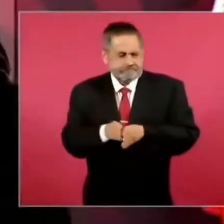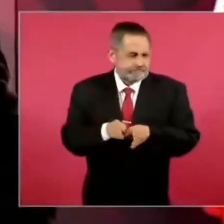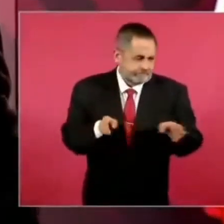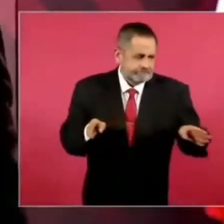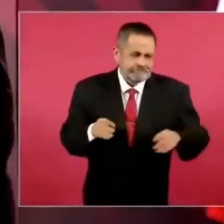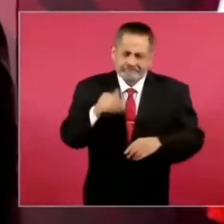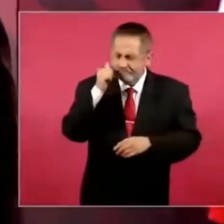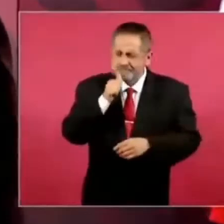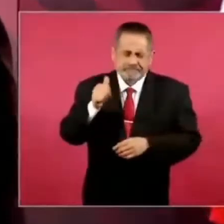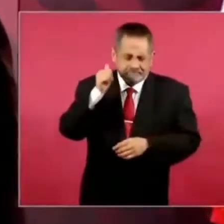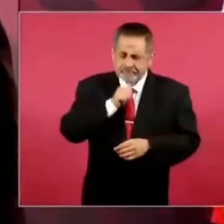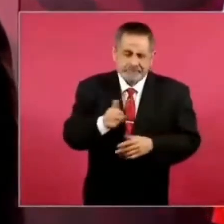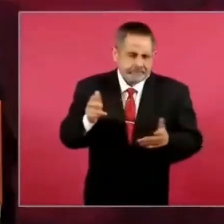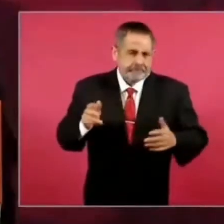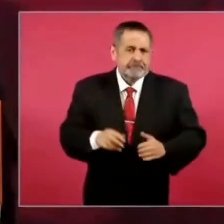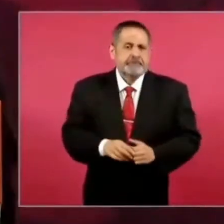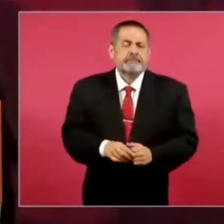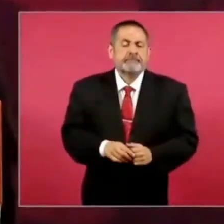cuando